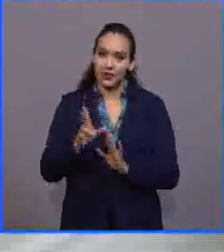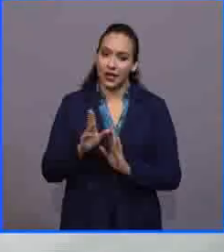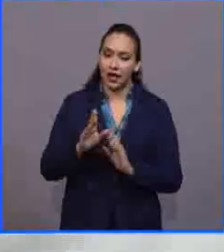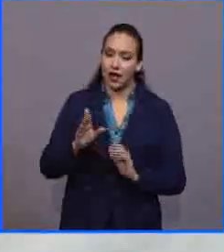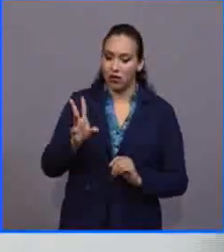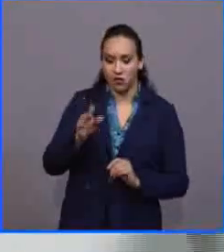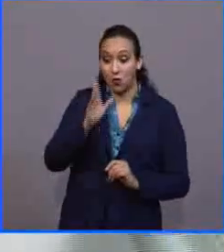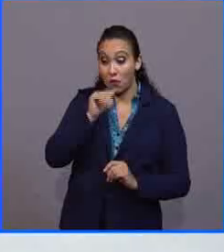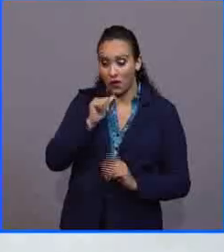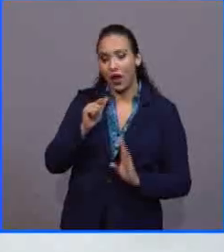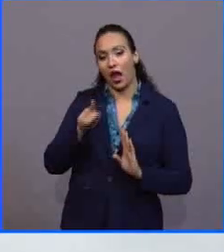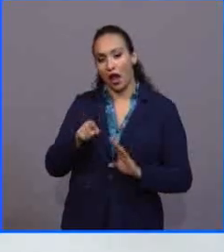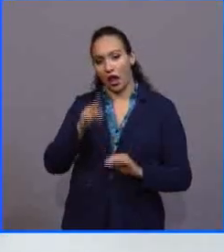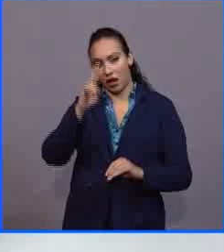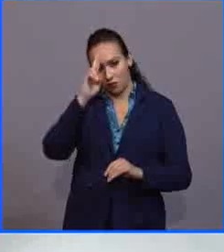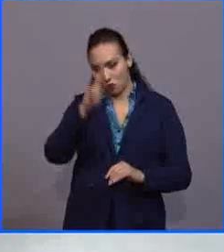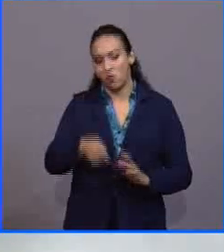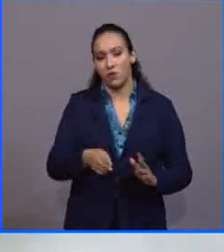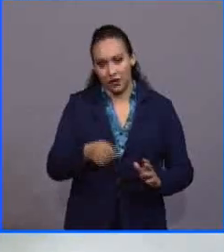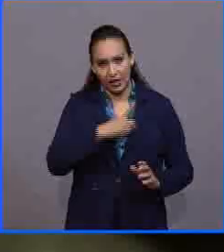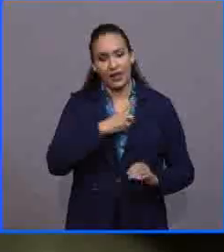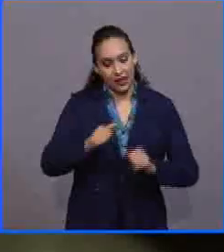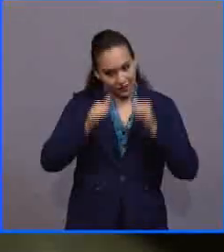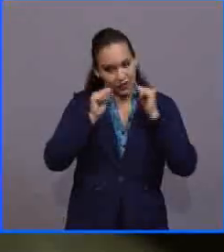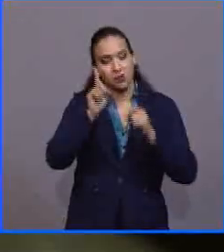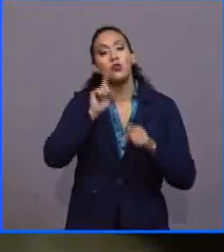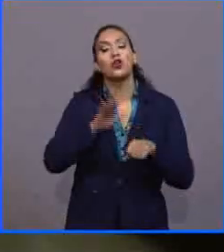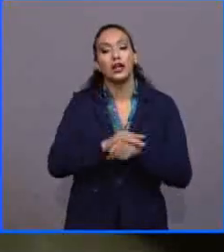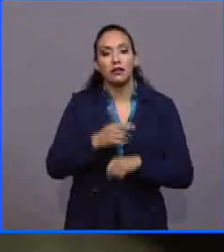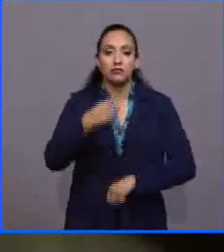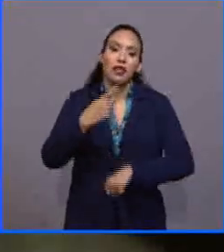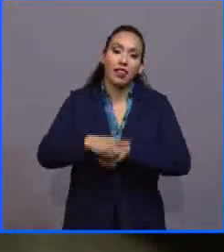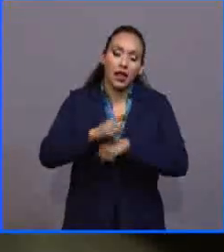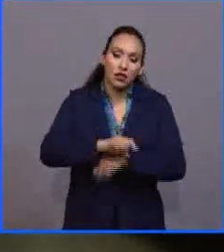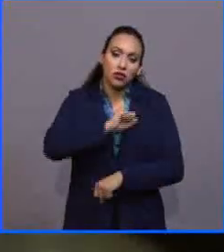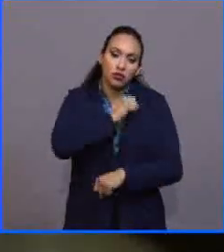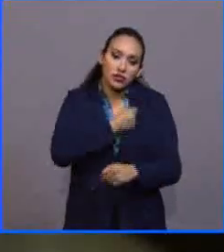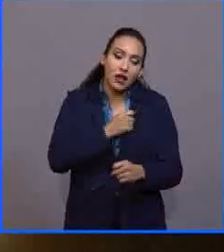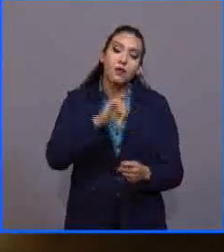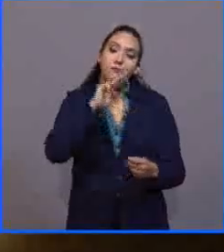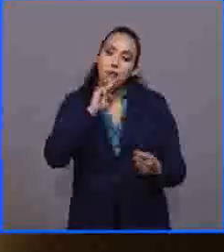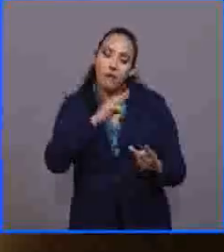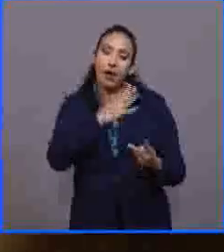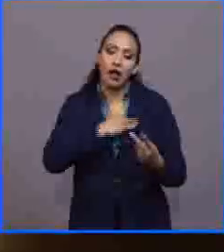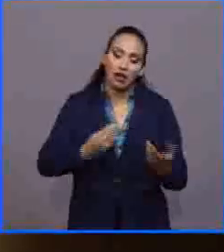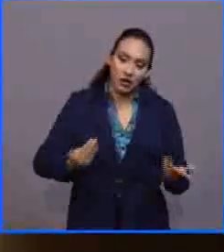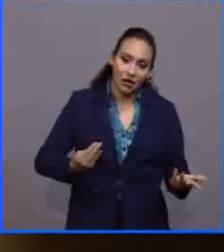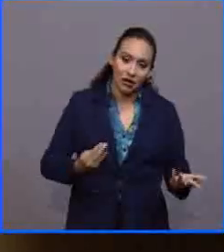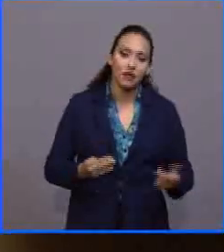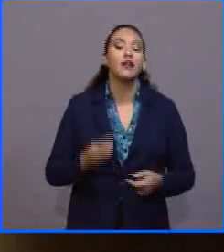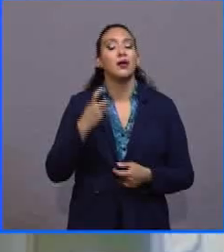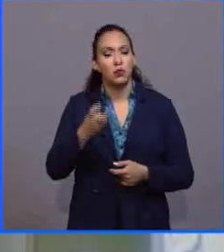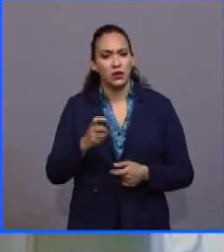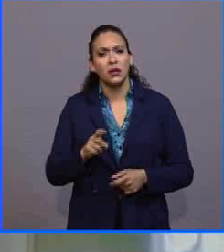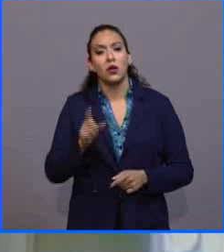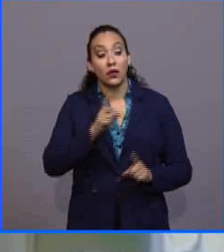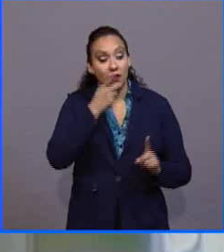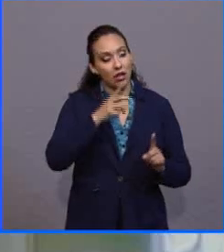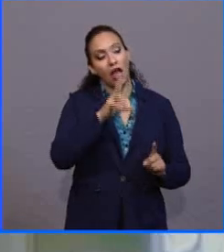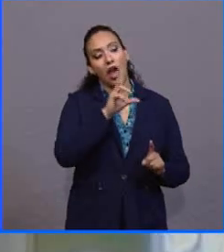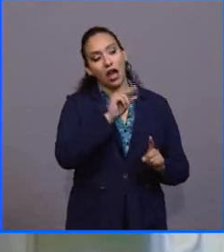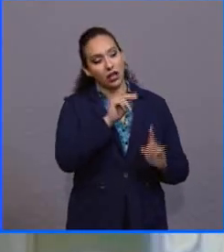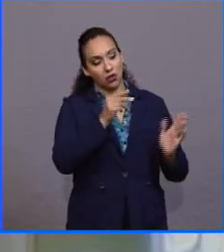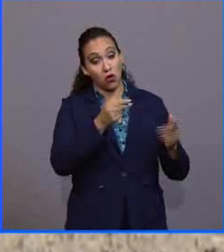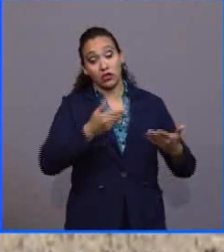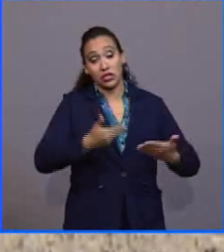un daño inmaterial que puso en riesgo tanto la salud de la madre como de la hija. Al ser obligada a regresar a sus labores, se violentó